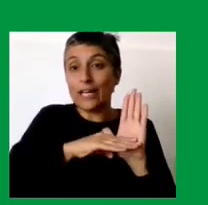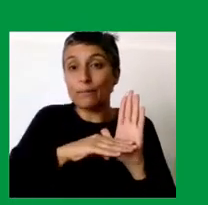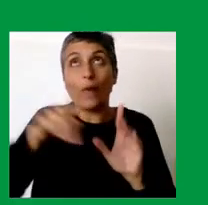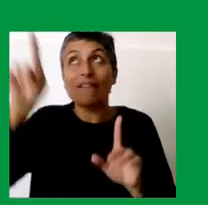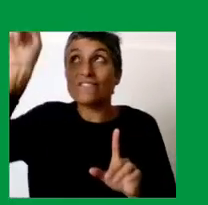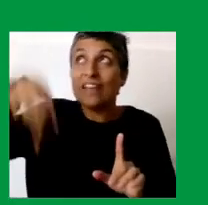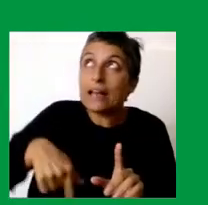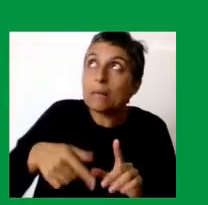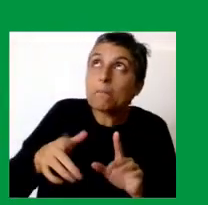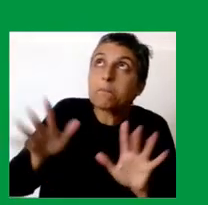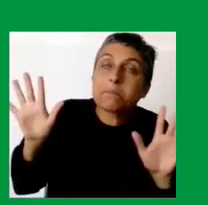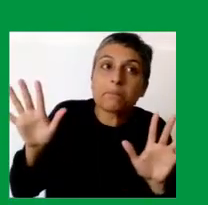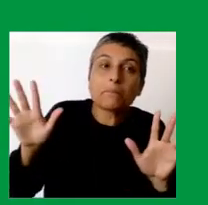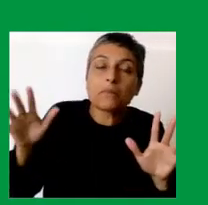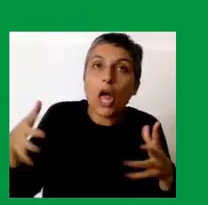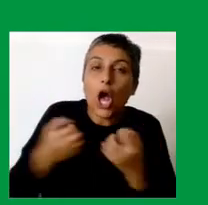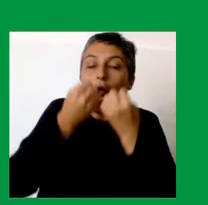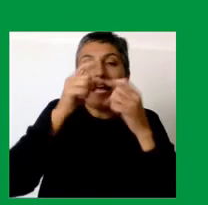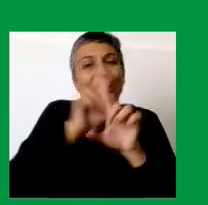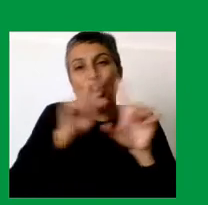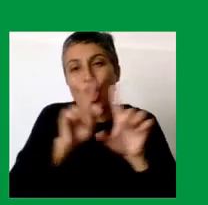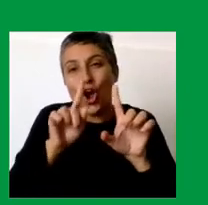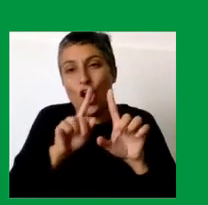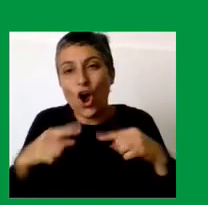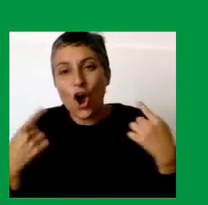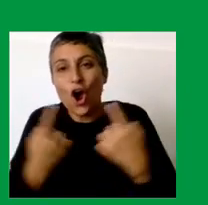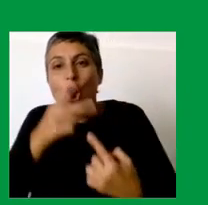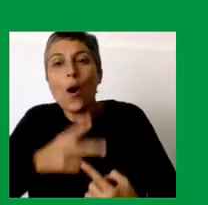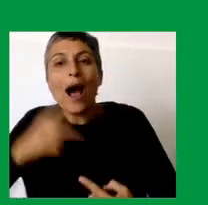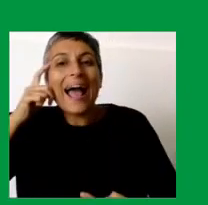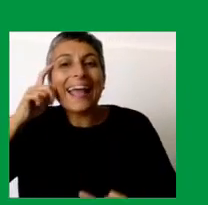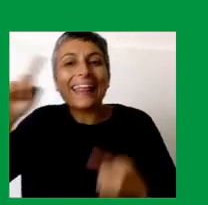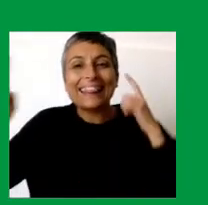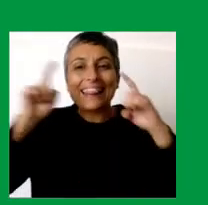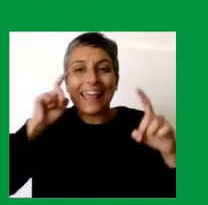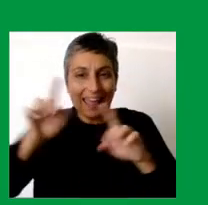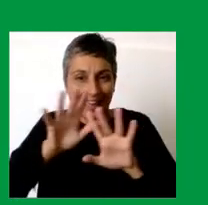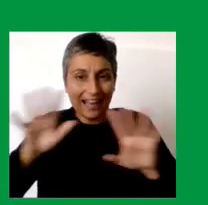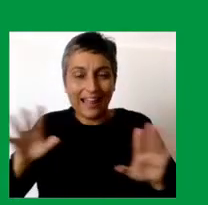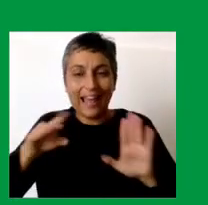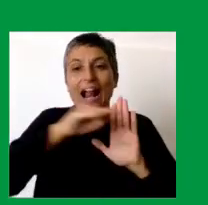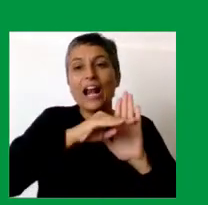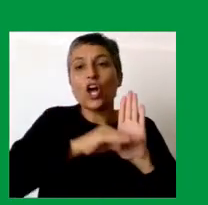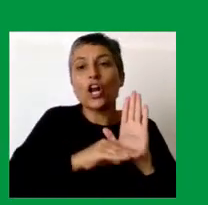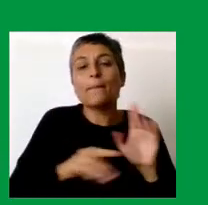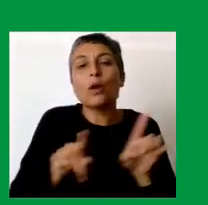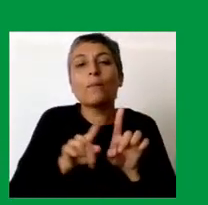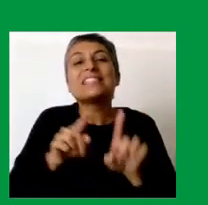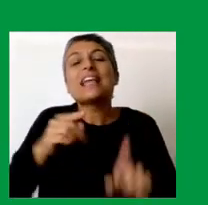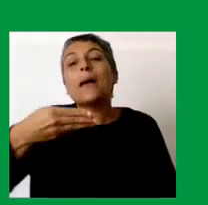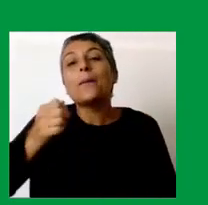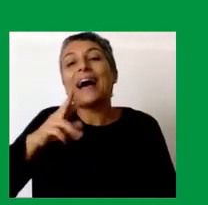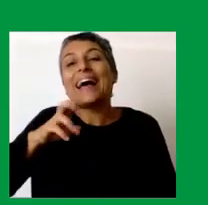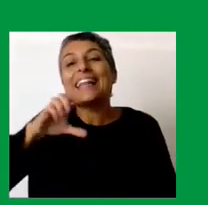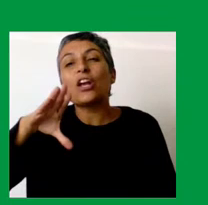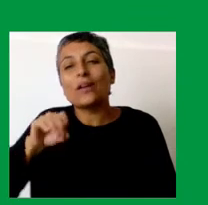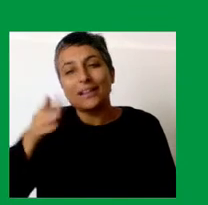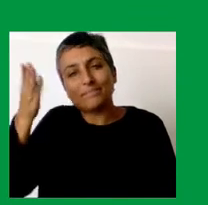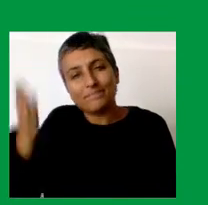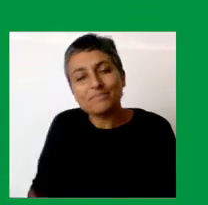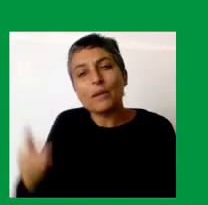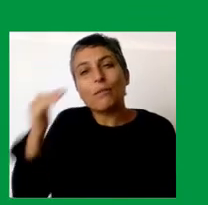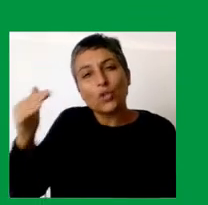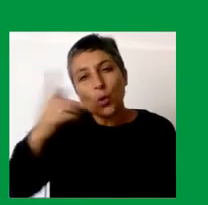vienen de la nada, los inventamos nosotros, lo generamos nosotros, como diría Alessandro Barico, que es un docente que por